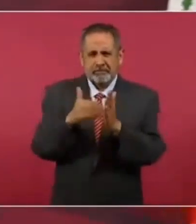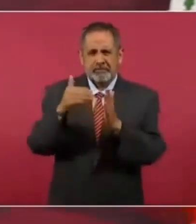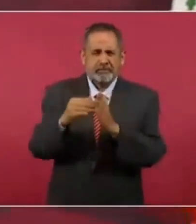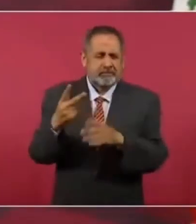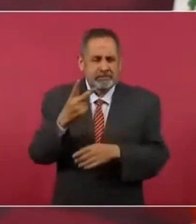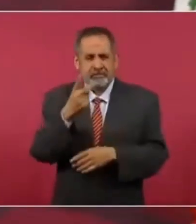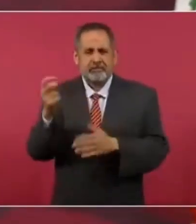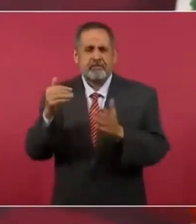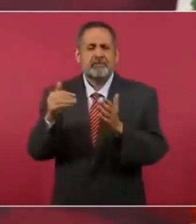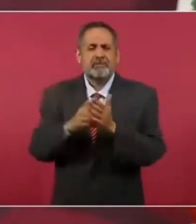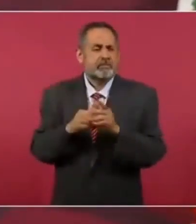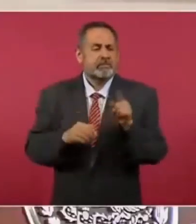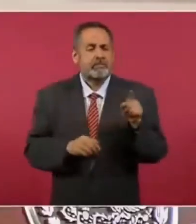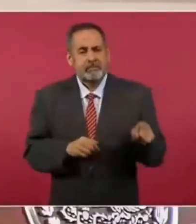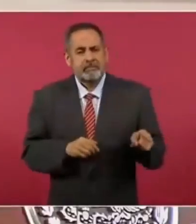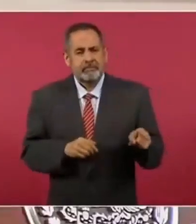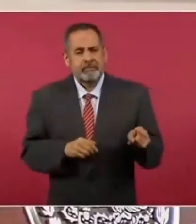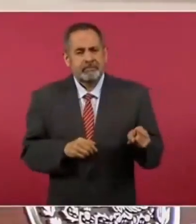12,200,000